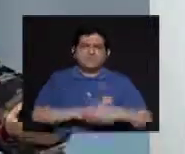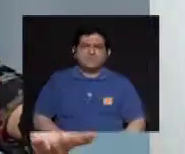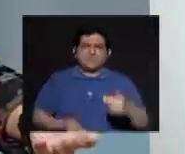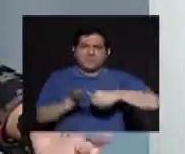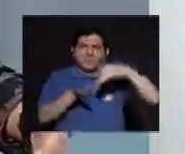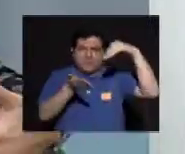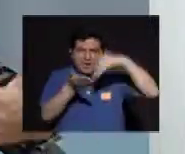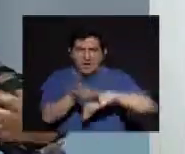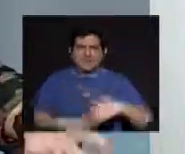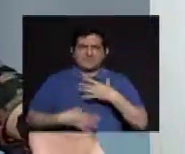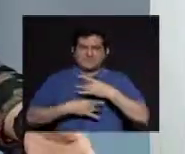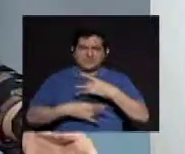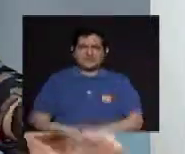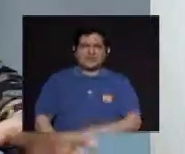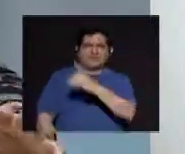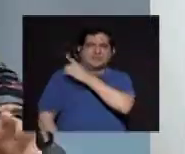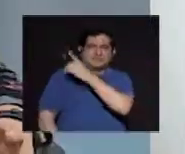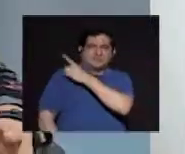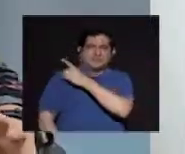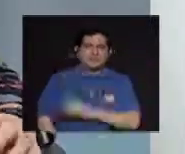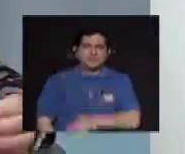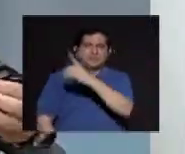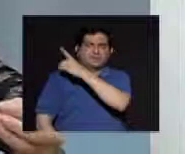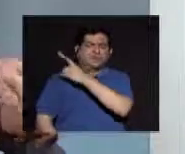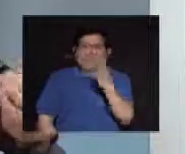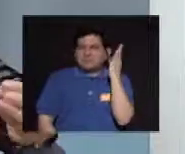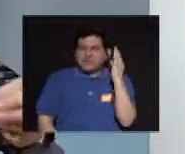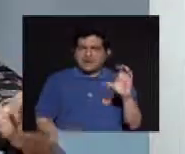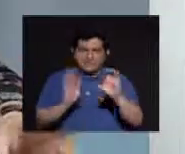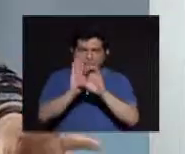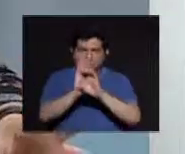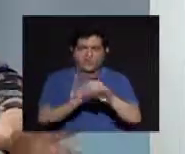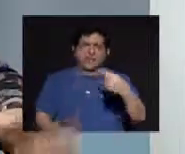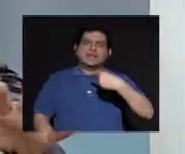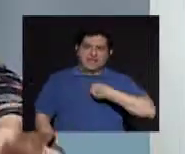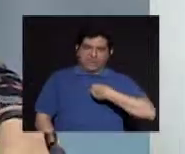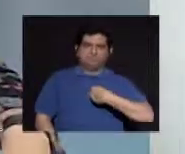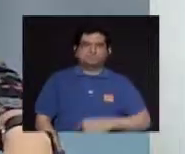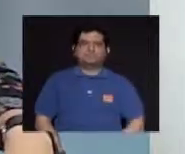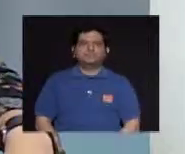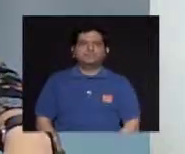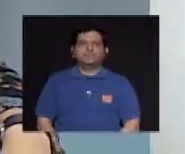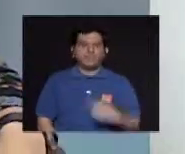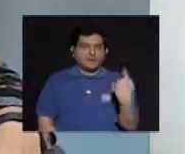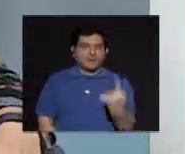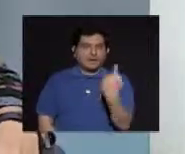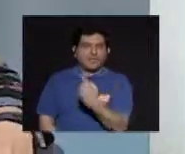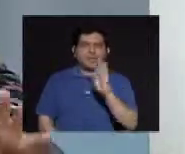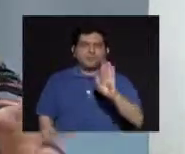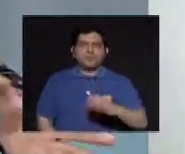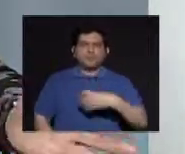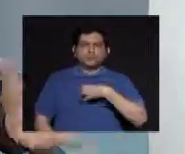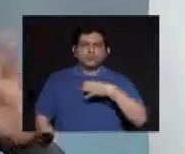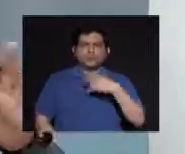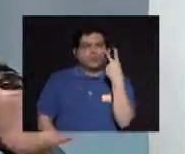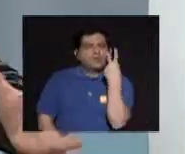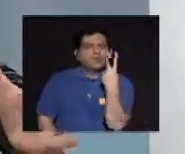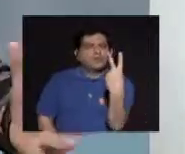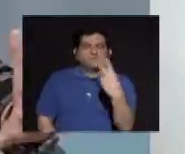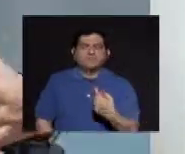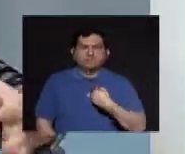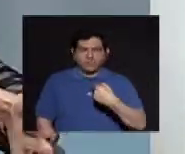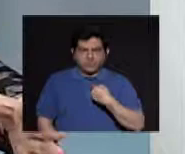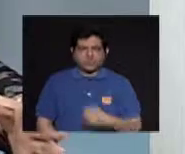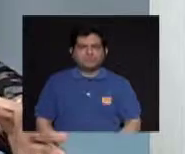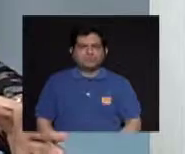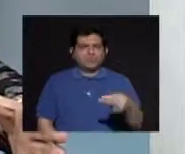había que enviar el guión, las cartas de intención de la directora, el director de fotografía era súper importante y yo, ¿verdad? Entonces, bueno, cada uno con su visión, lo que